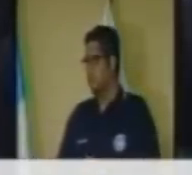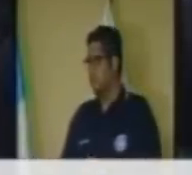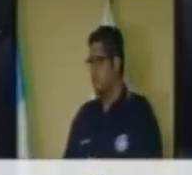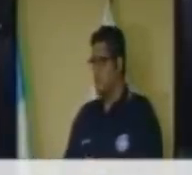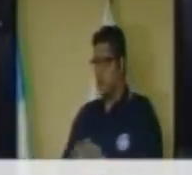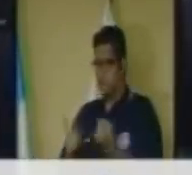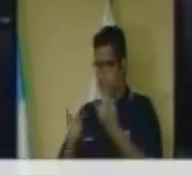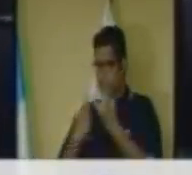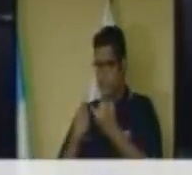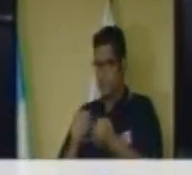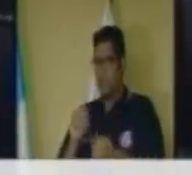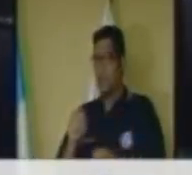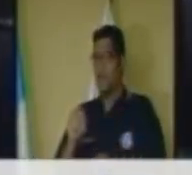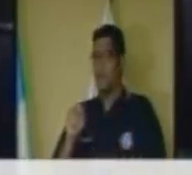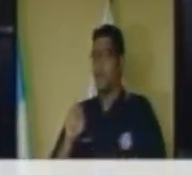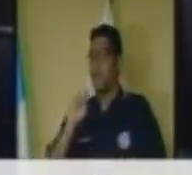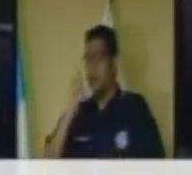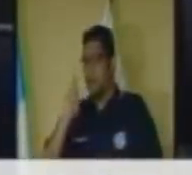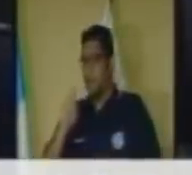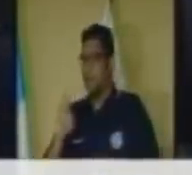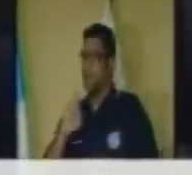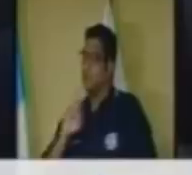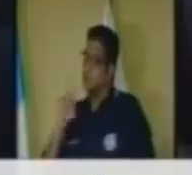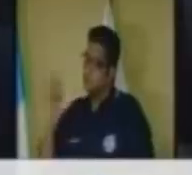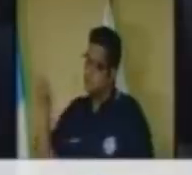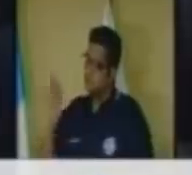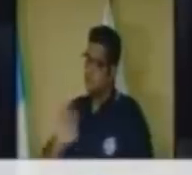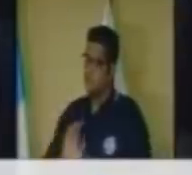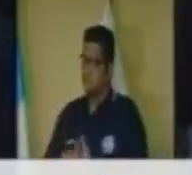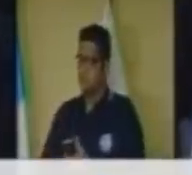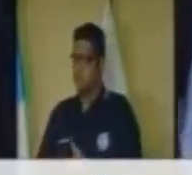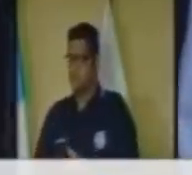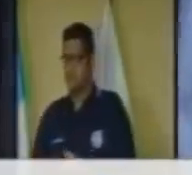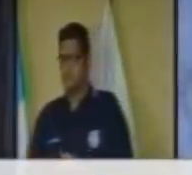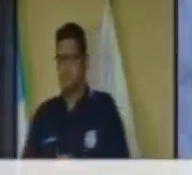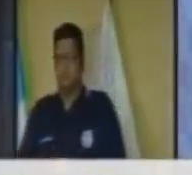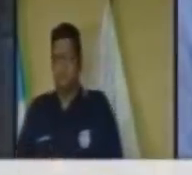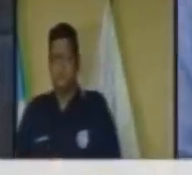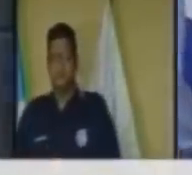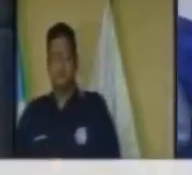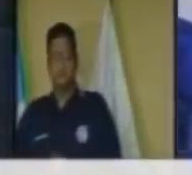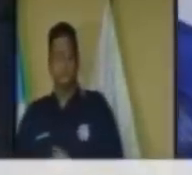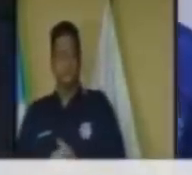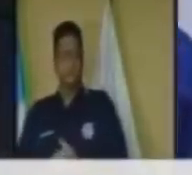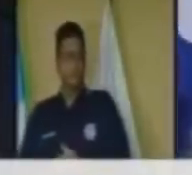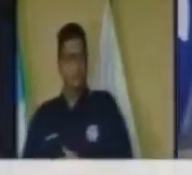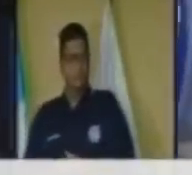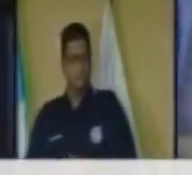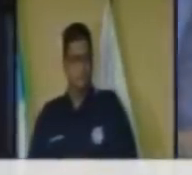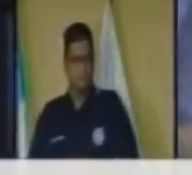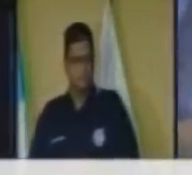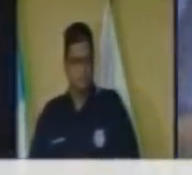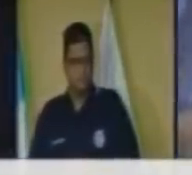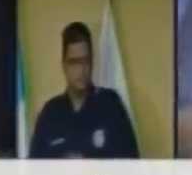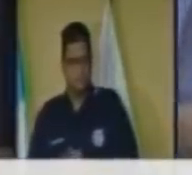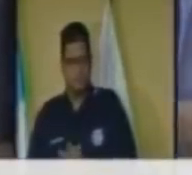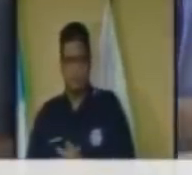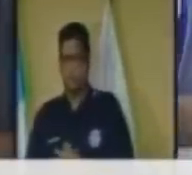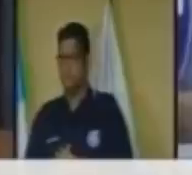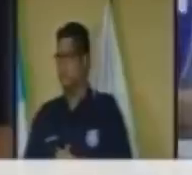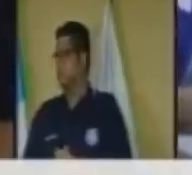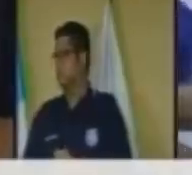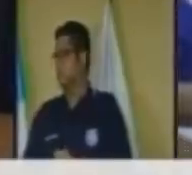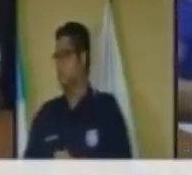Sagastume. Y la segunda pregunta la va a contestar el viceministro de Hospitales que está presente. Sí,